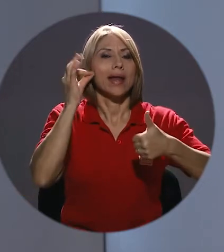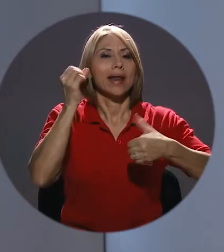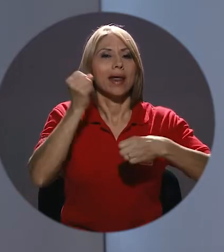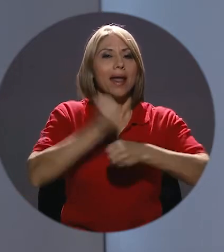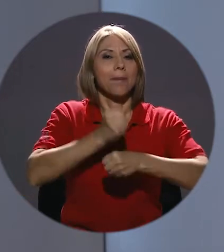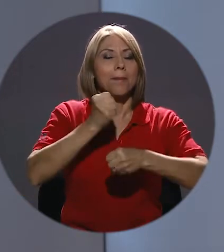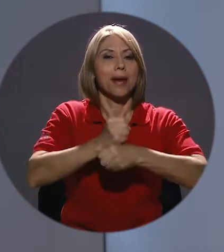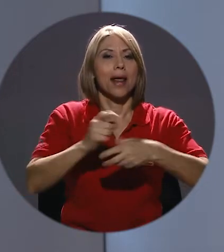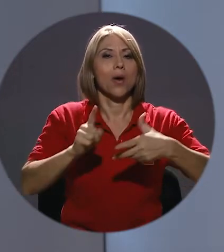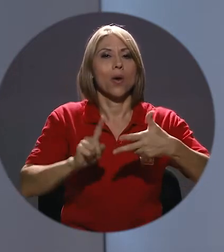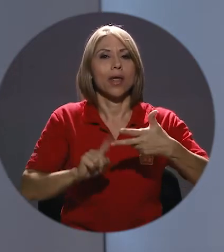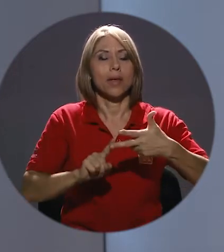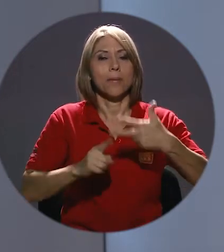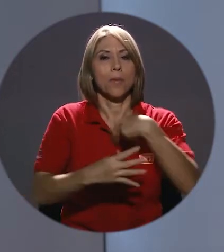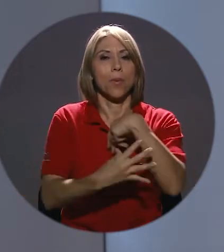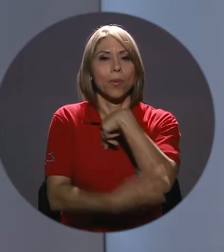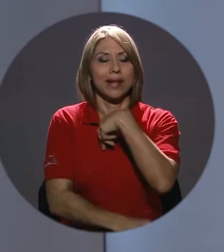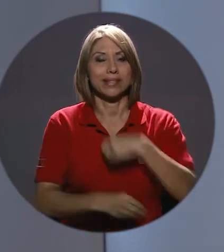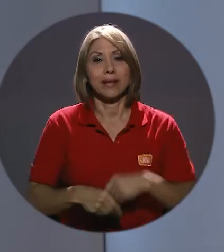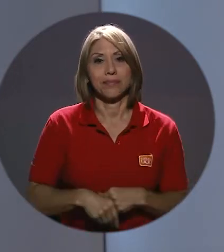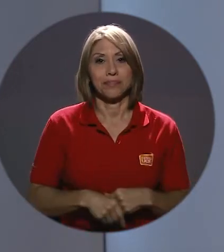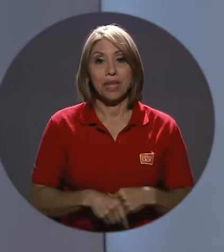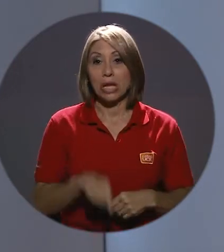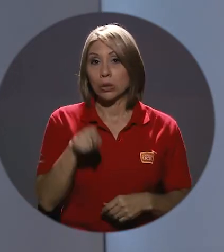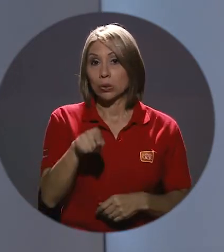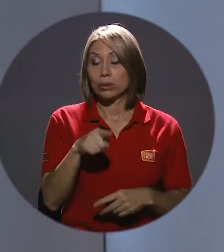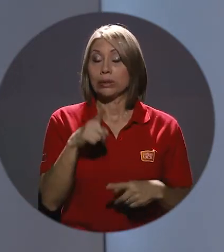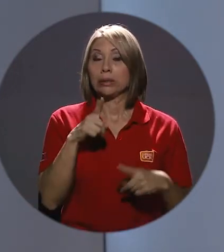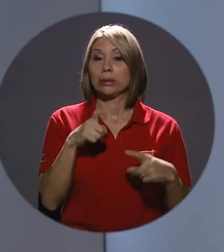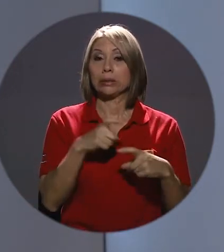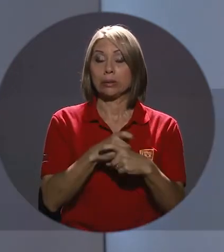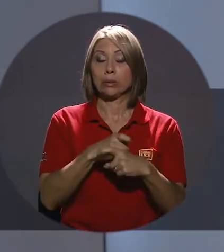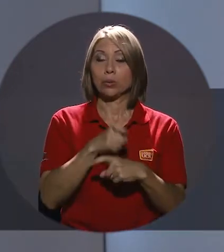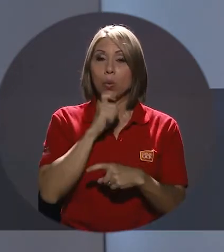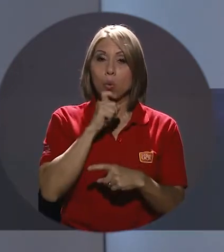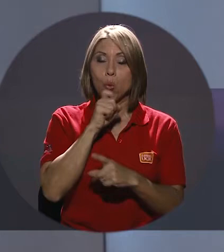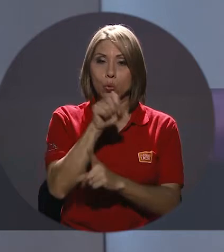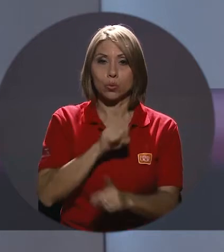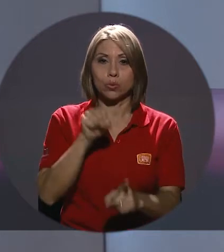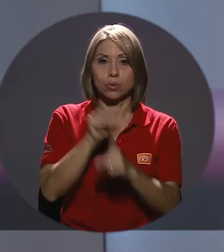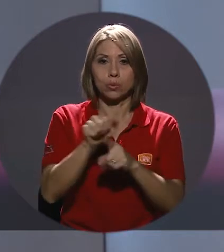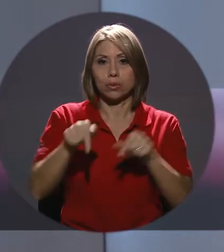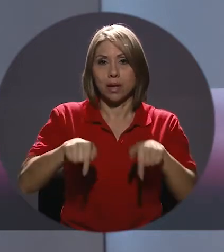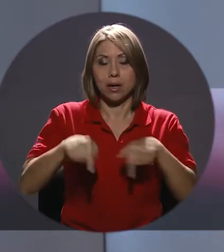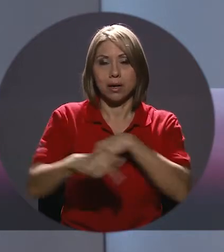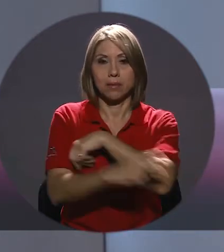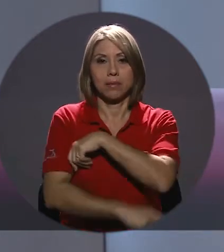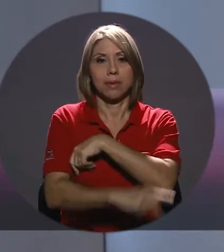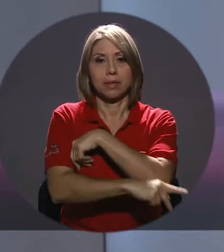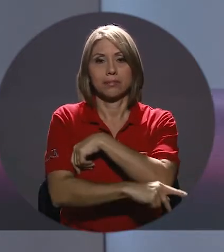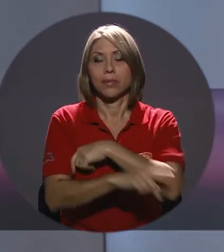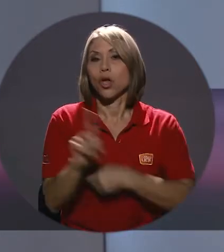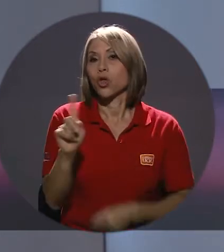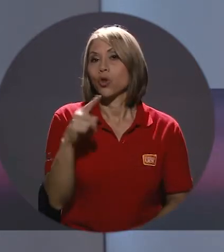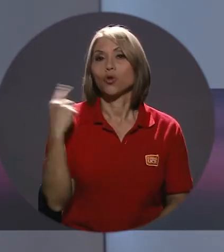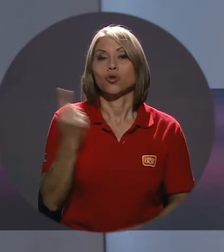pobreza. Un panorama bastante complejo en el que hay en el país, donde definitivamente no solo el tema de la generación